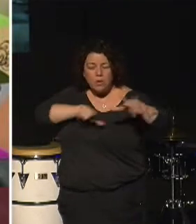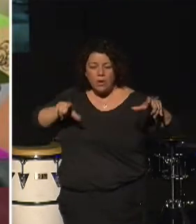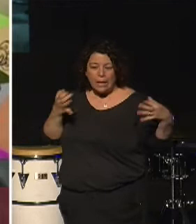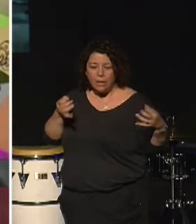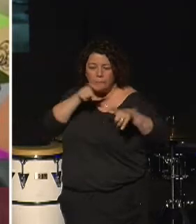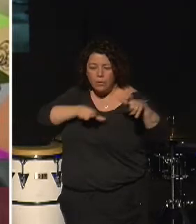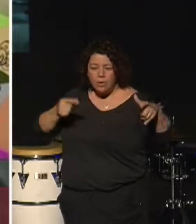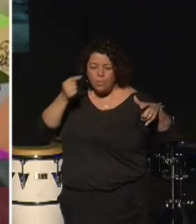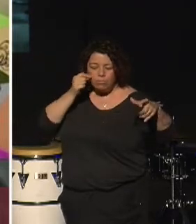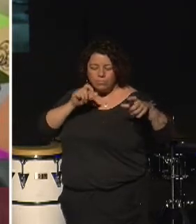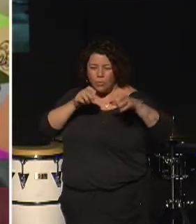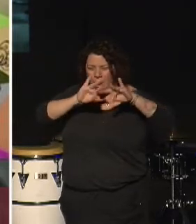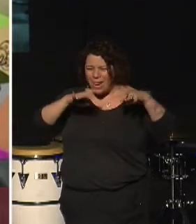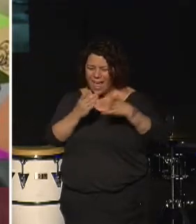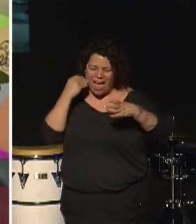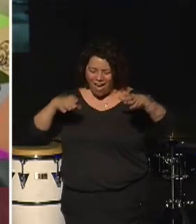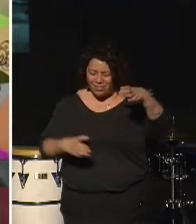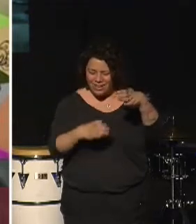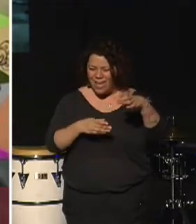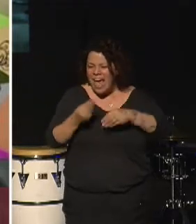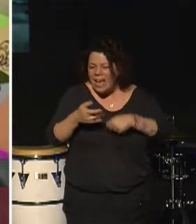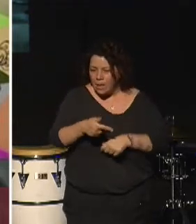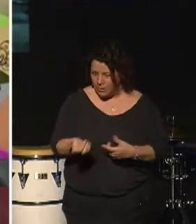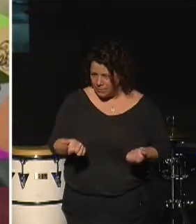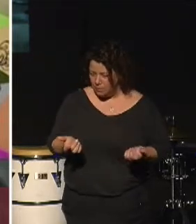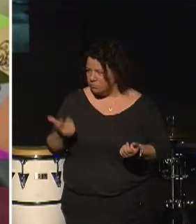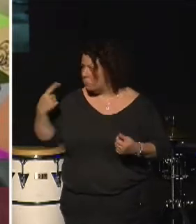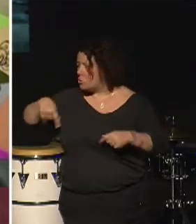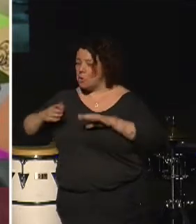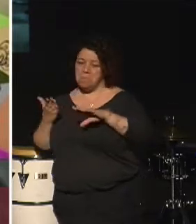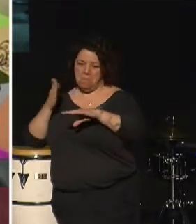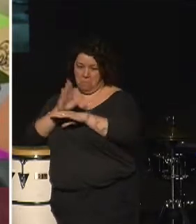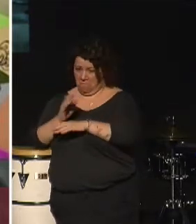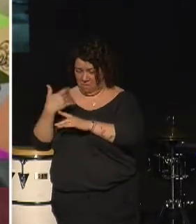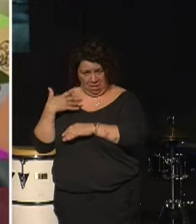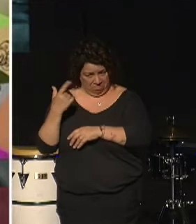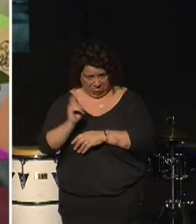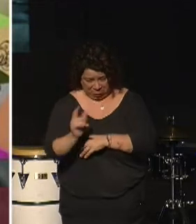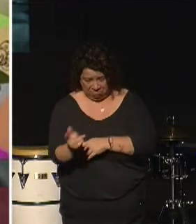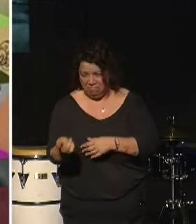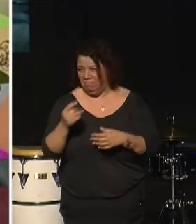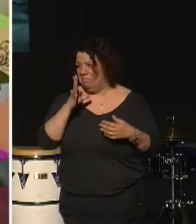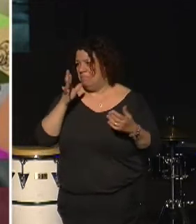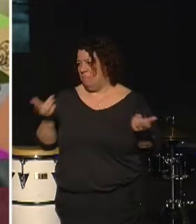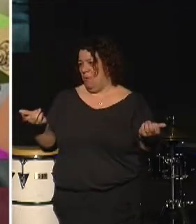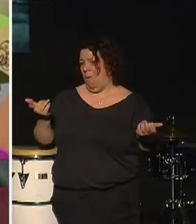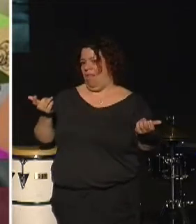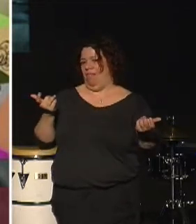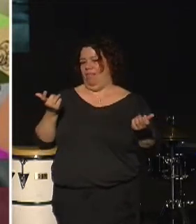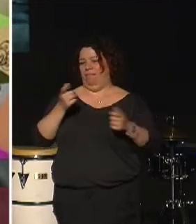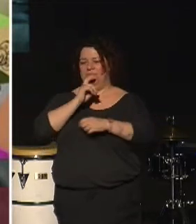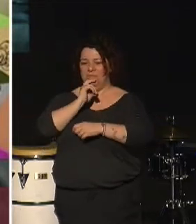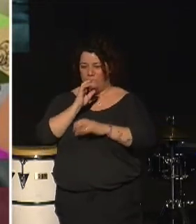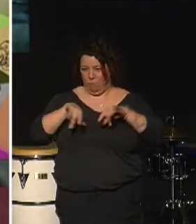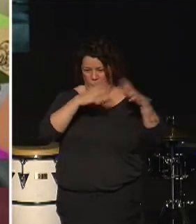supiera qué era lo que ocurría allí. Nos presentamos pensando que no nos iban a escoger porque eso, bueno, era irse al fin del mundo